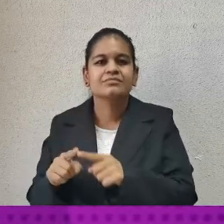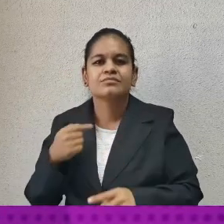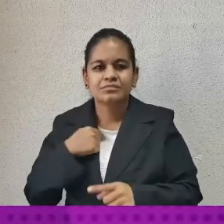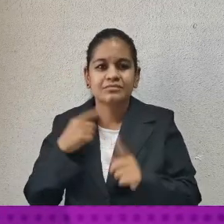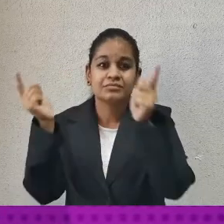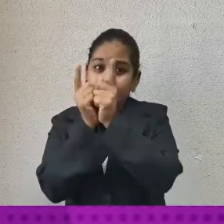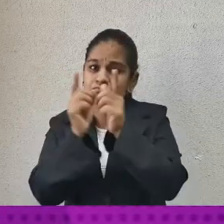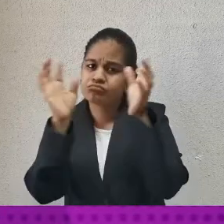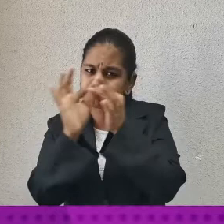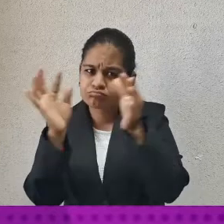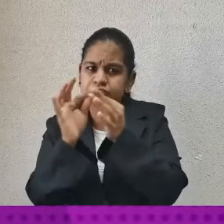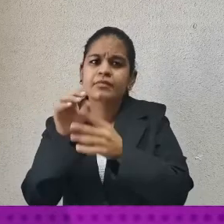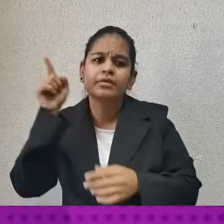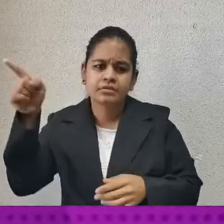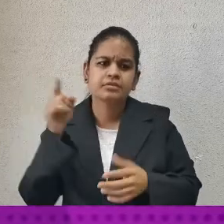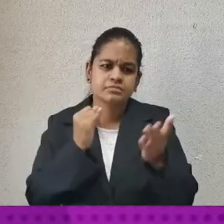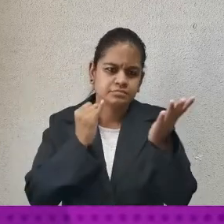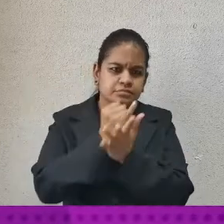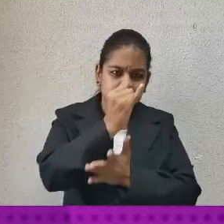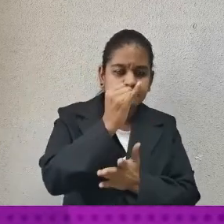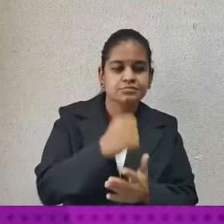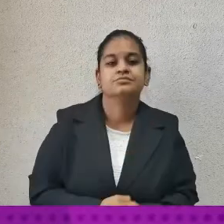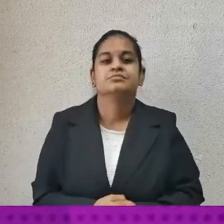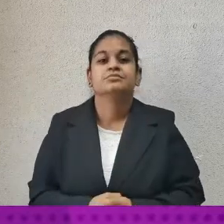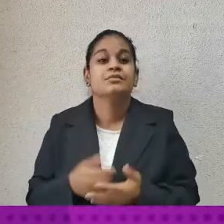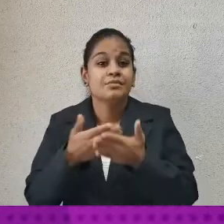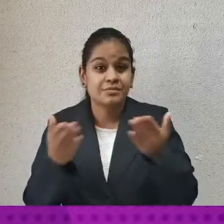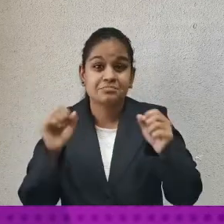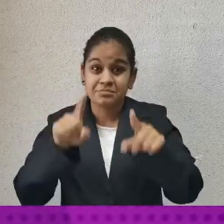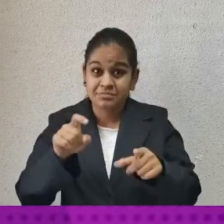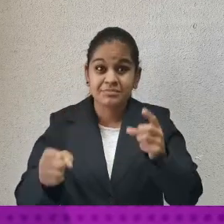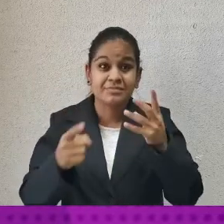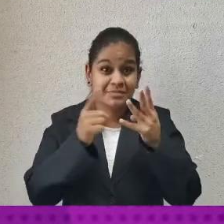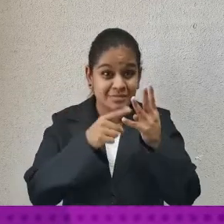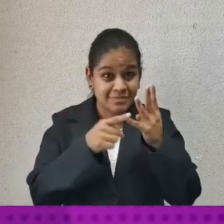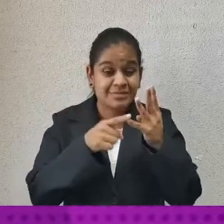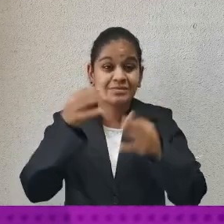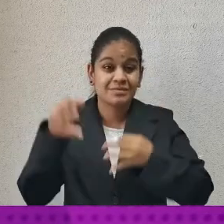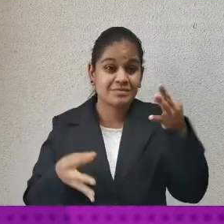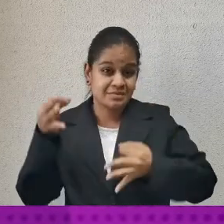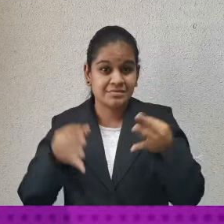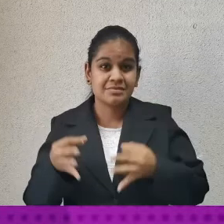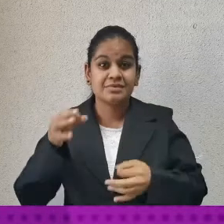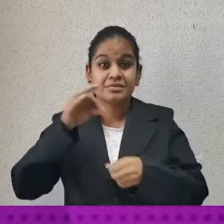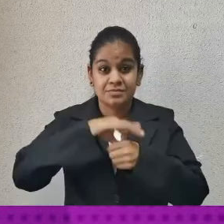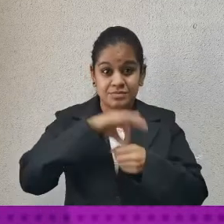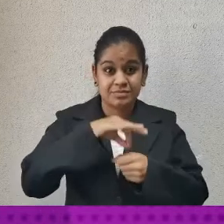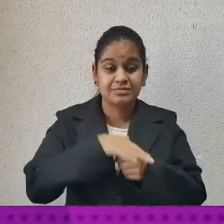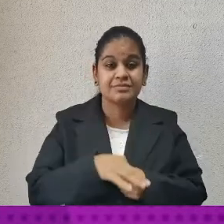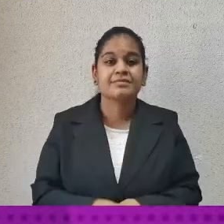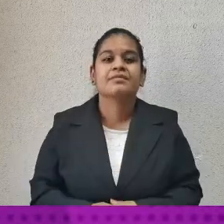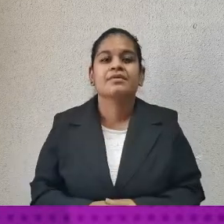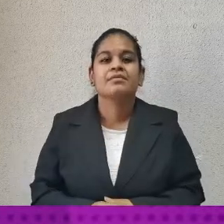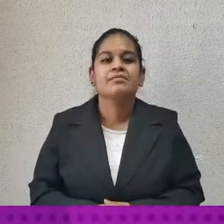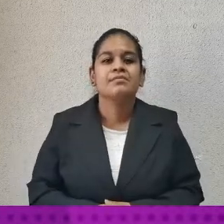que corresponda. En ese sentido, cuando tú tienes un tribunal electoral del Poder Judicial de la Federación, un